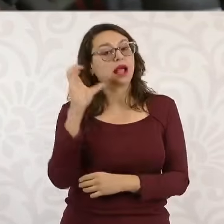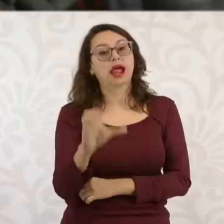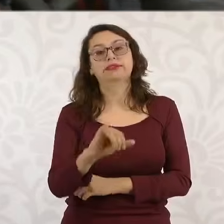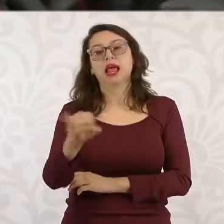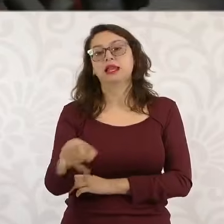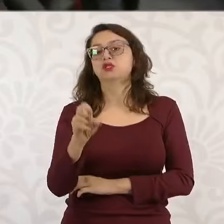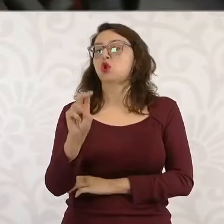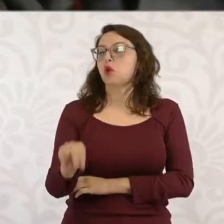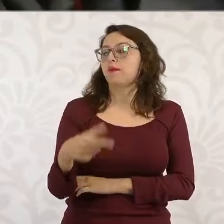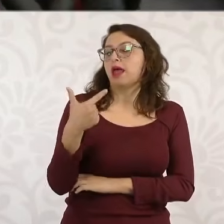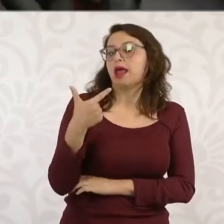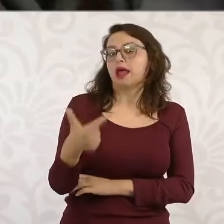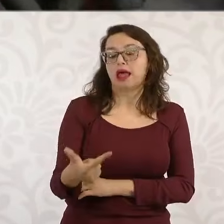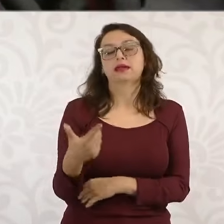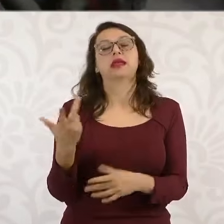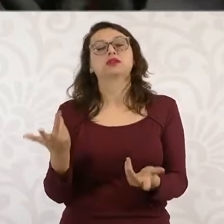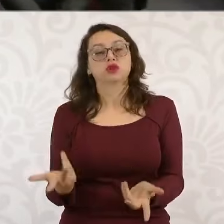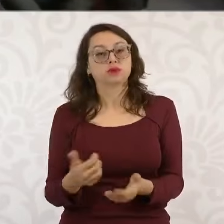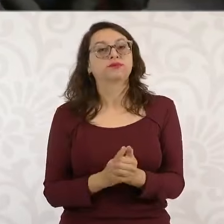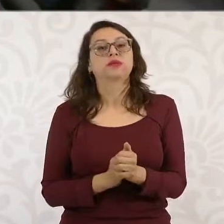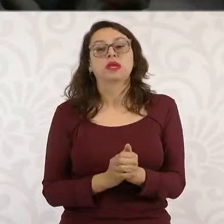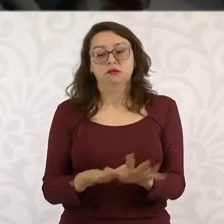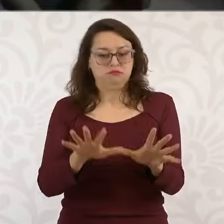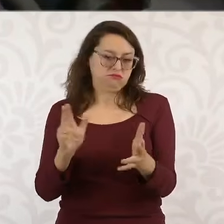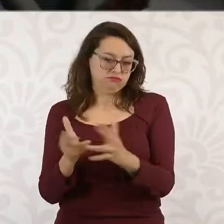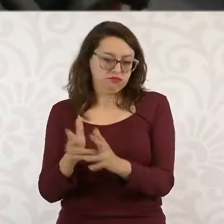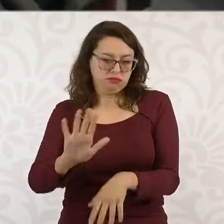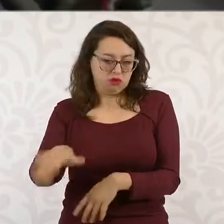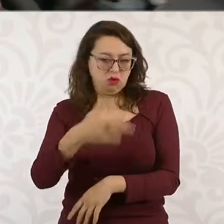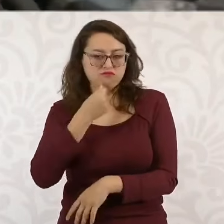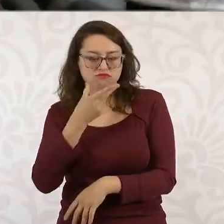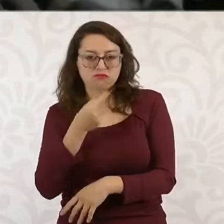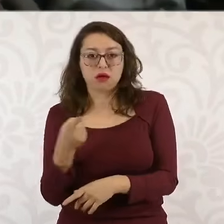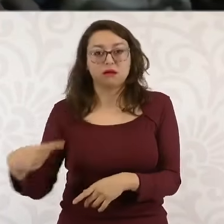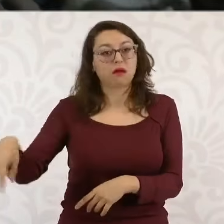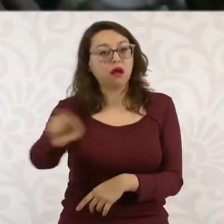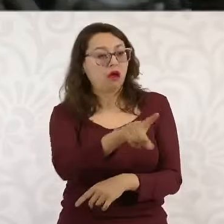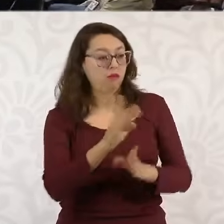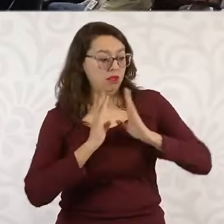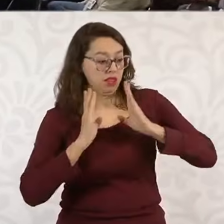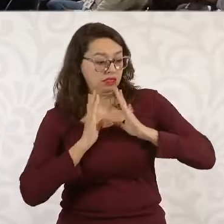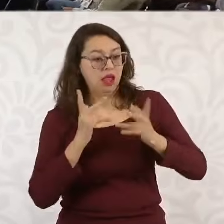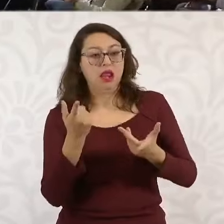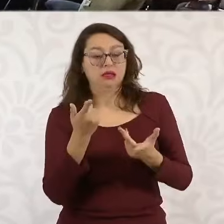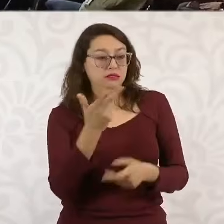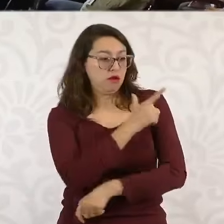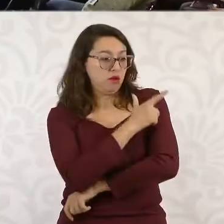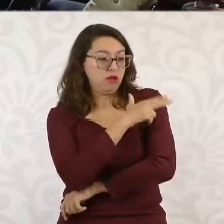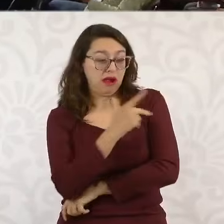estado de salud de Presidenta de los elementos de las Fuerzas Armadas que resultaron heridos? A ver si nos da el